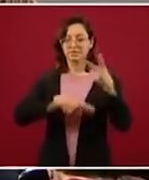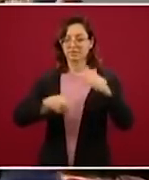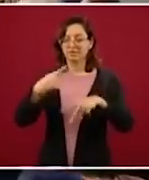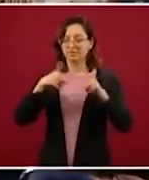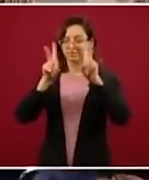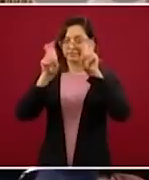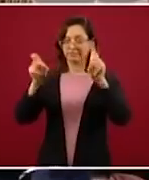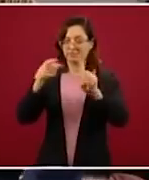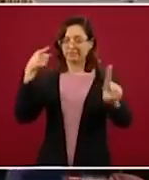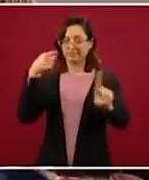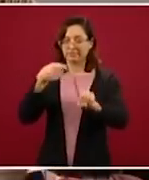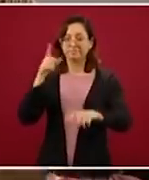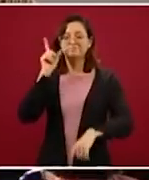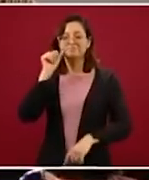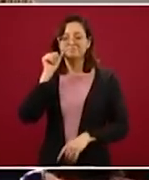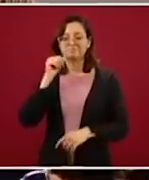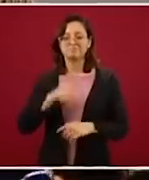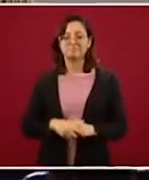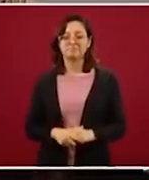tema.